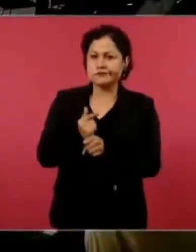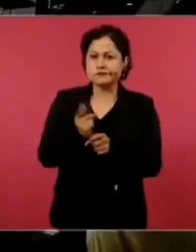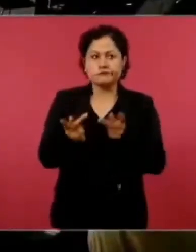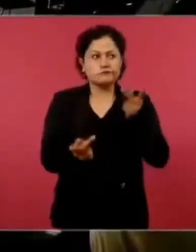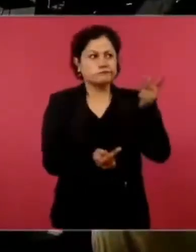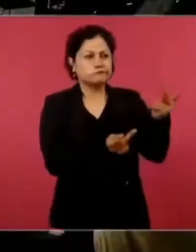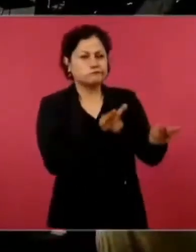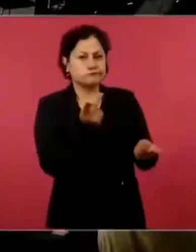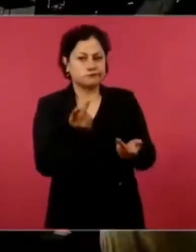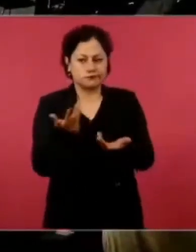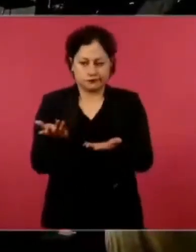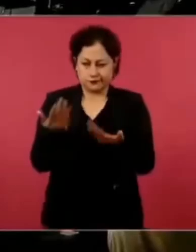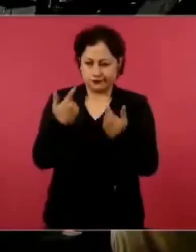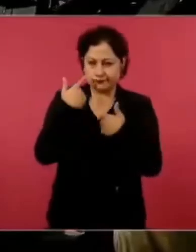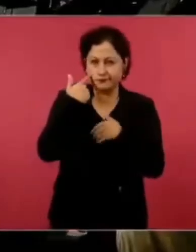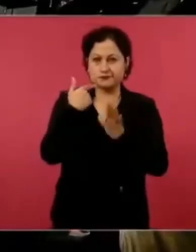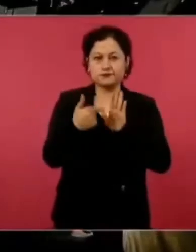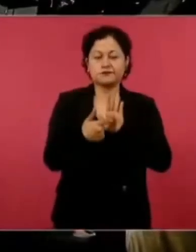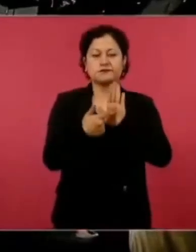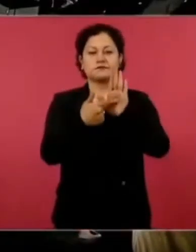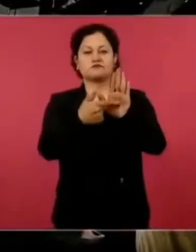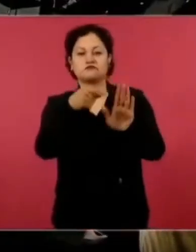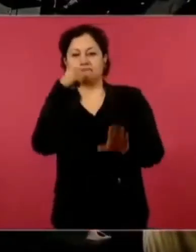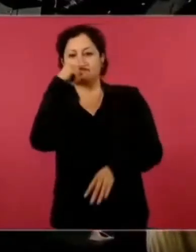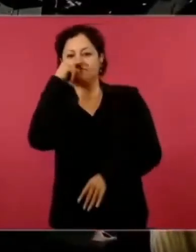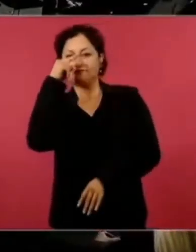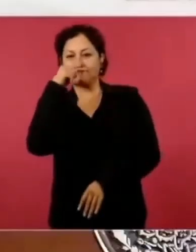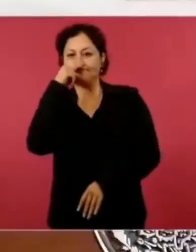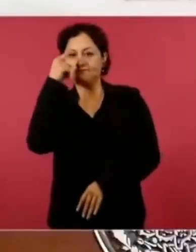presumir, a tirar aceite,